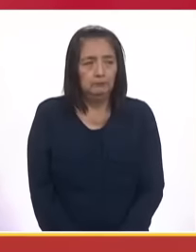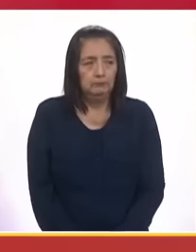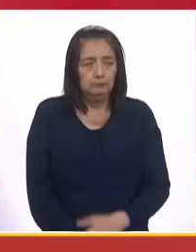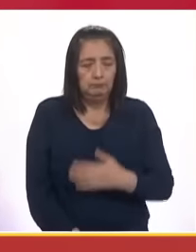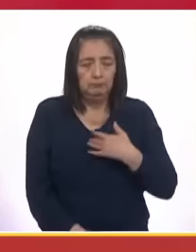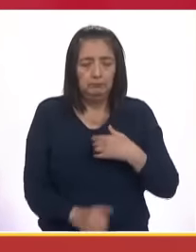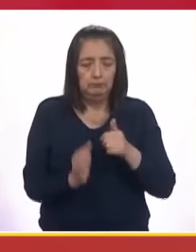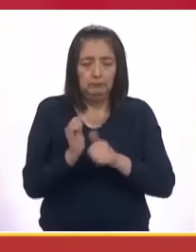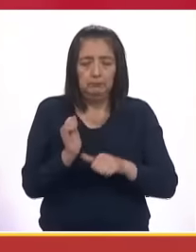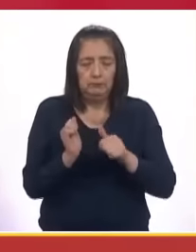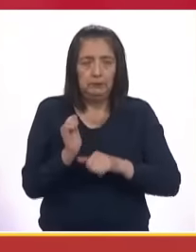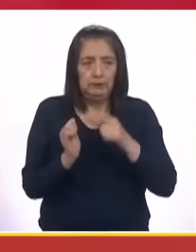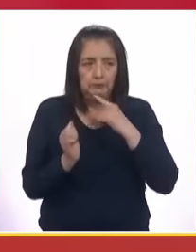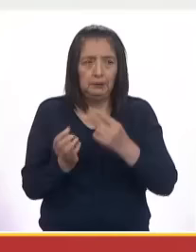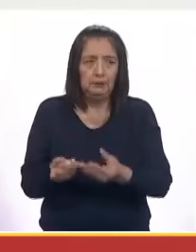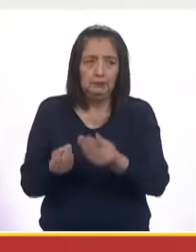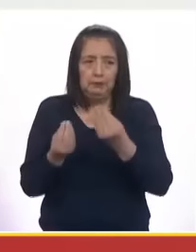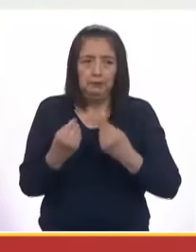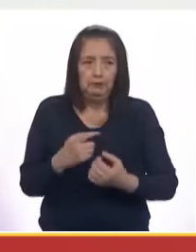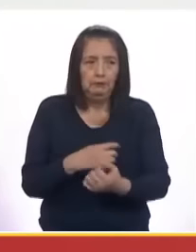Mi hermana me dio la fuerza.